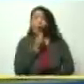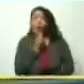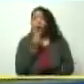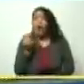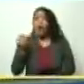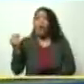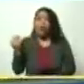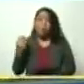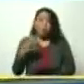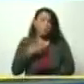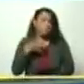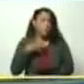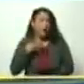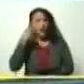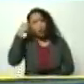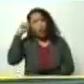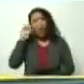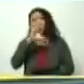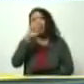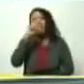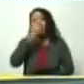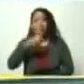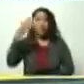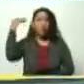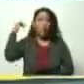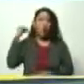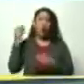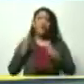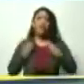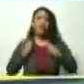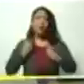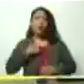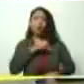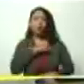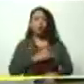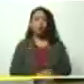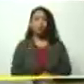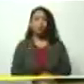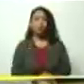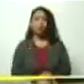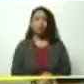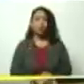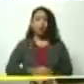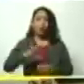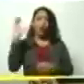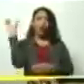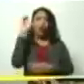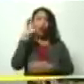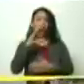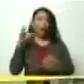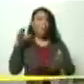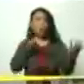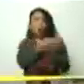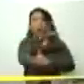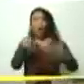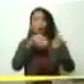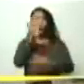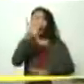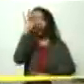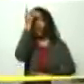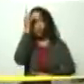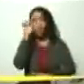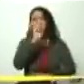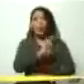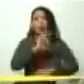no pueden recordar hace 30 años exactamente lo que vivimos el Caracaso el 4 de febrero el 27